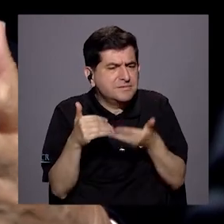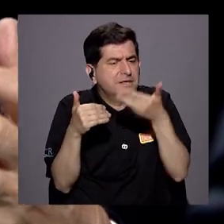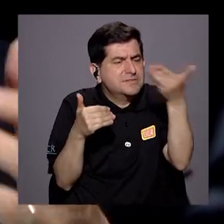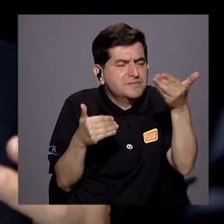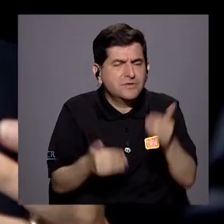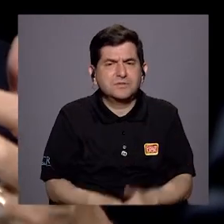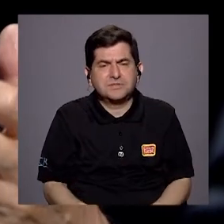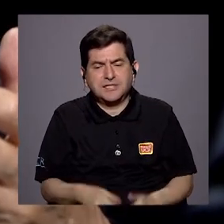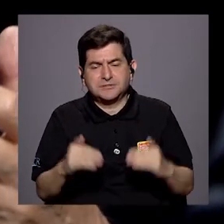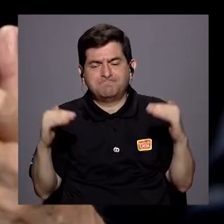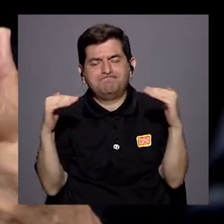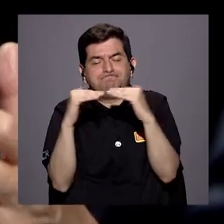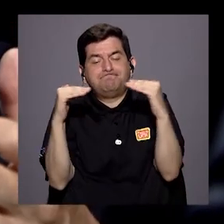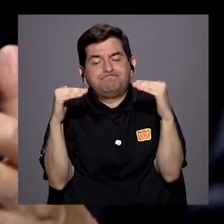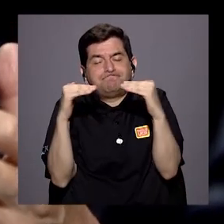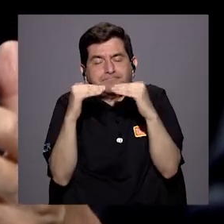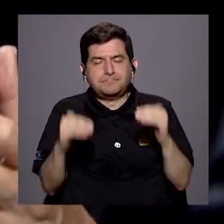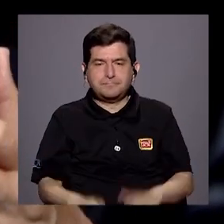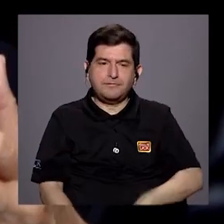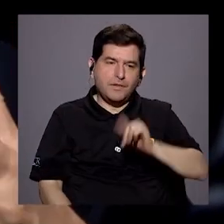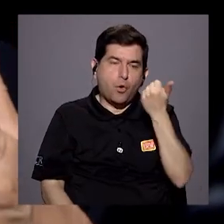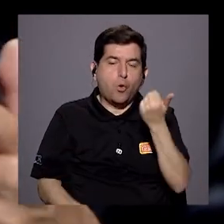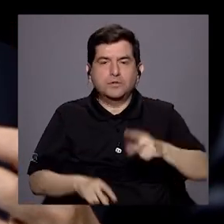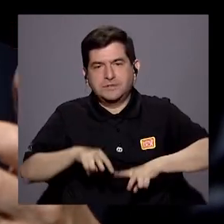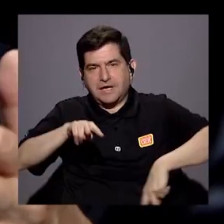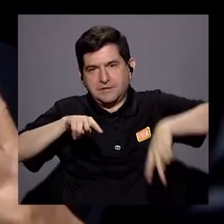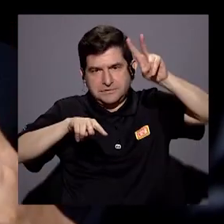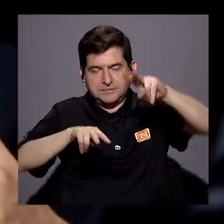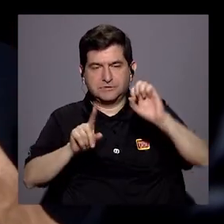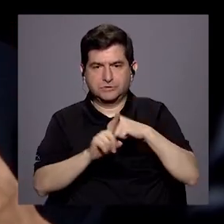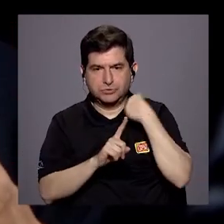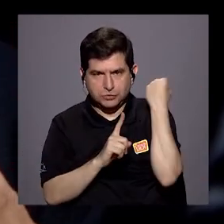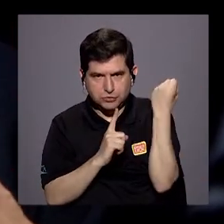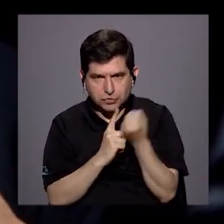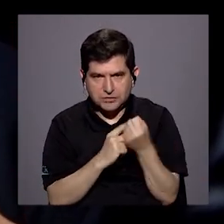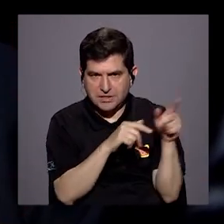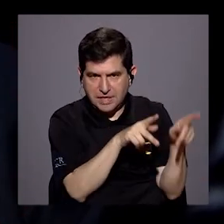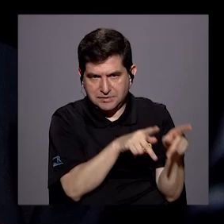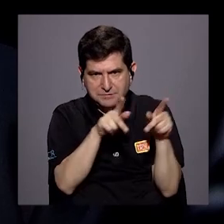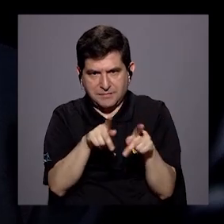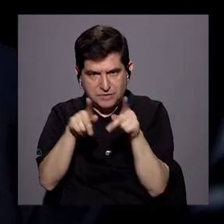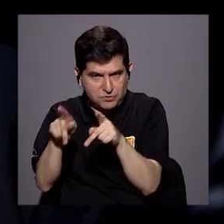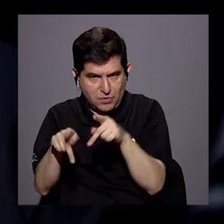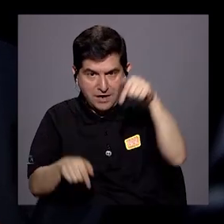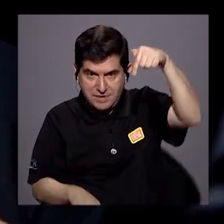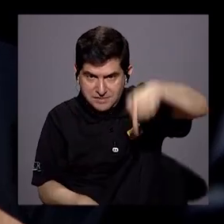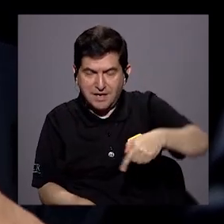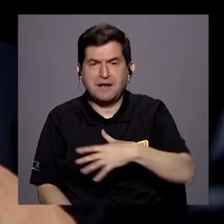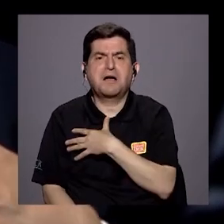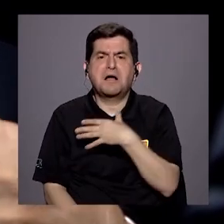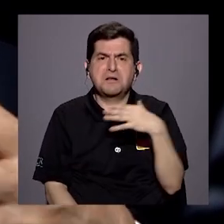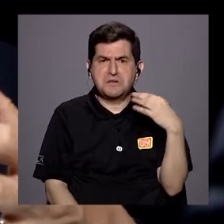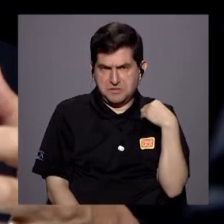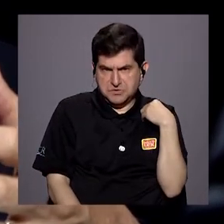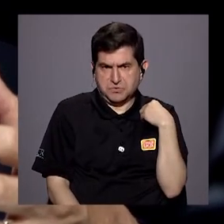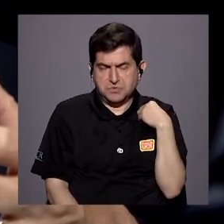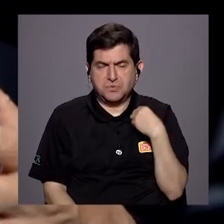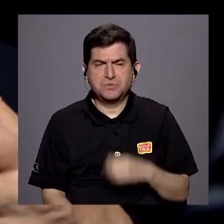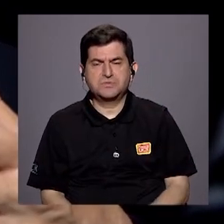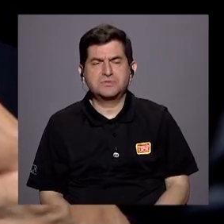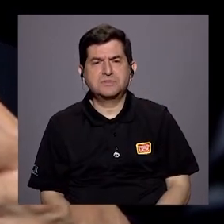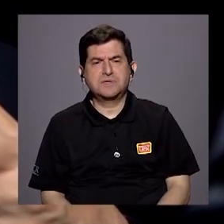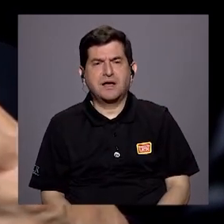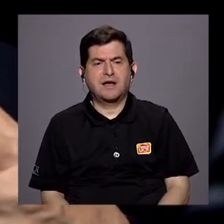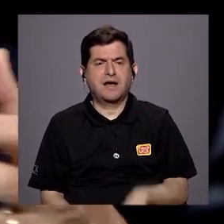tal vez hay cosas que tiene que nos compensan y nos hacen tener otras ventajas somos una sociedad de gente que le gusta